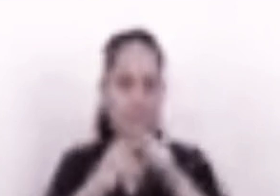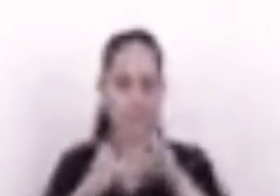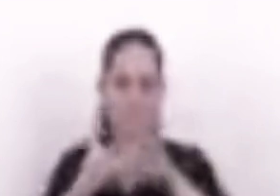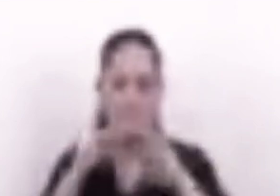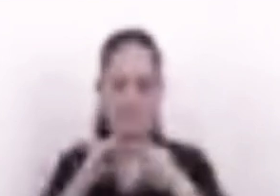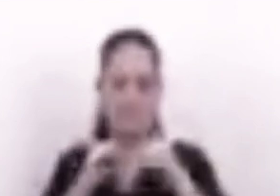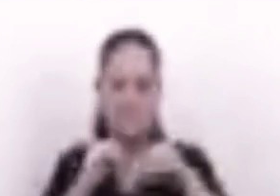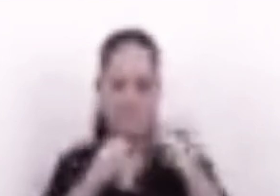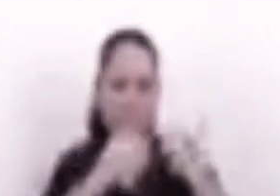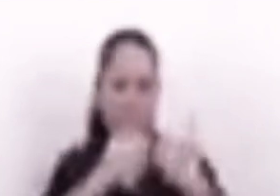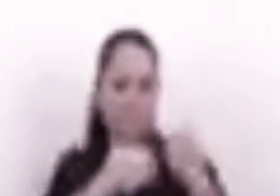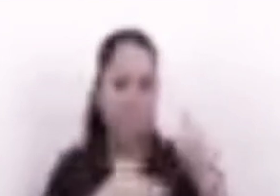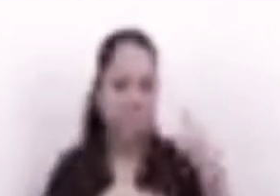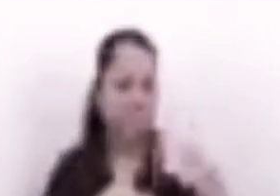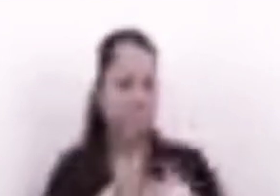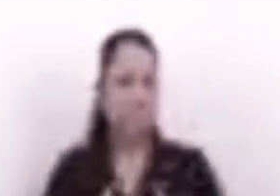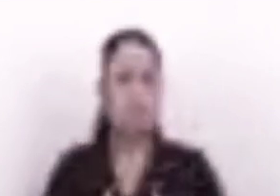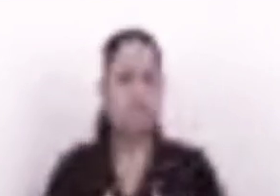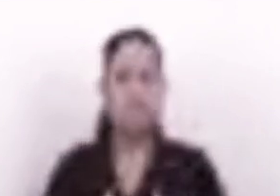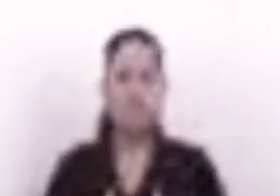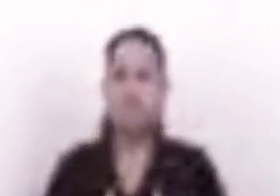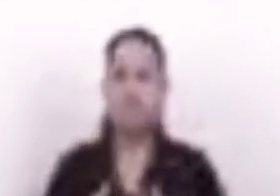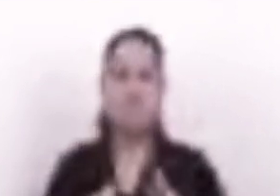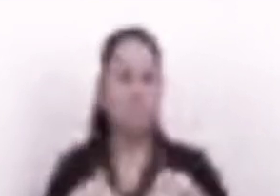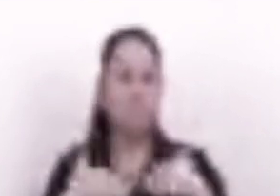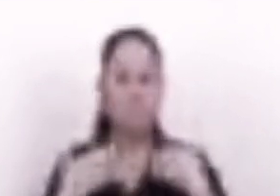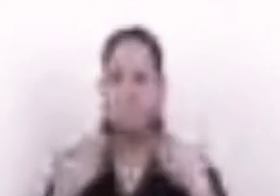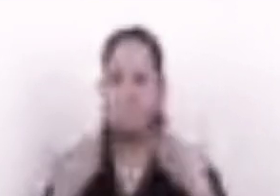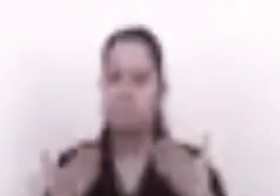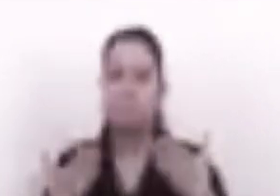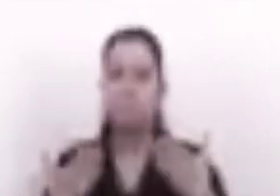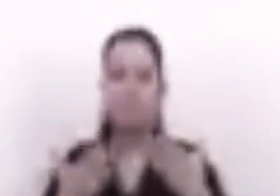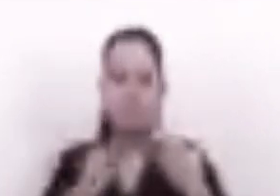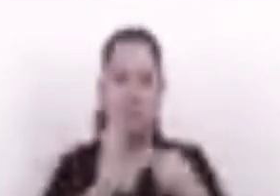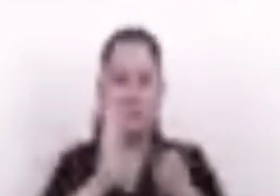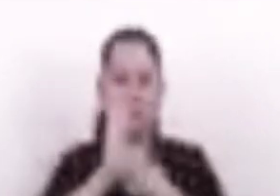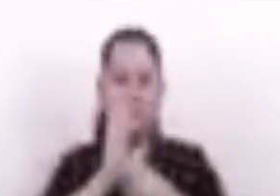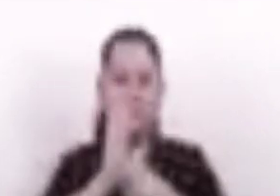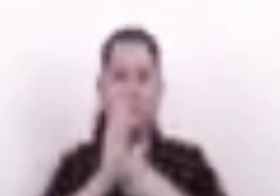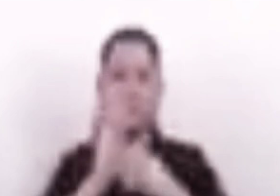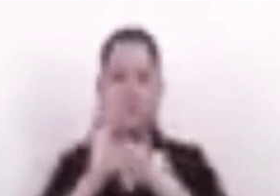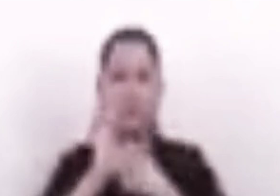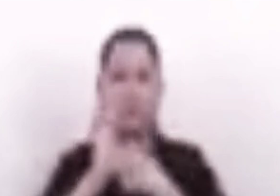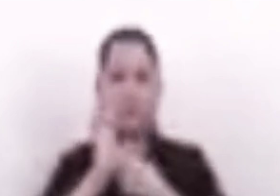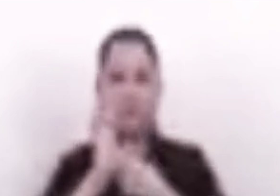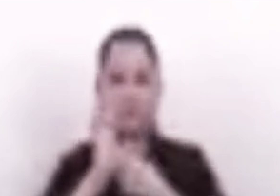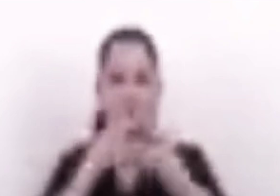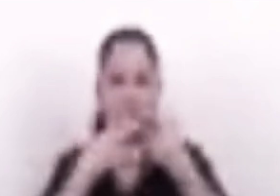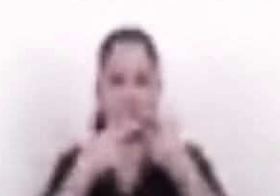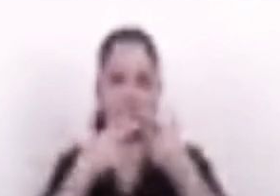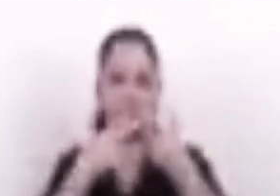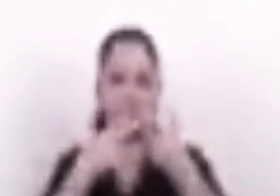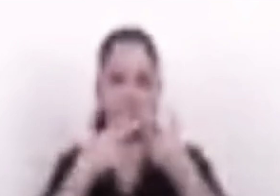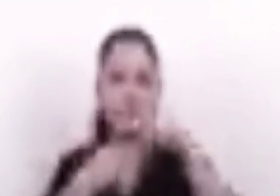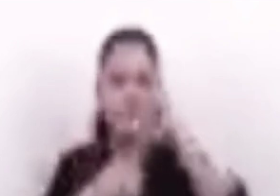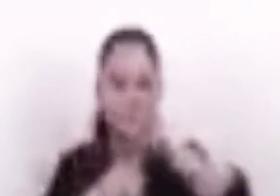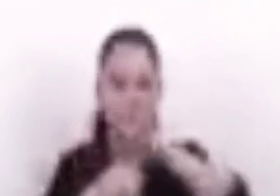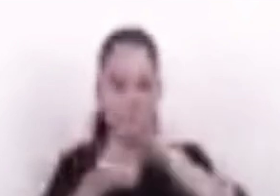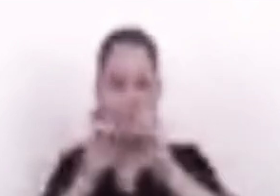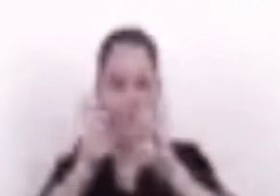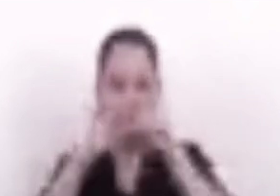han tocado la colega que me antecedió. No habrá un registro electoral. Al menos así lo dice expresamente la